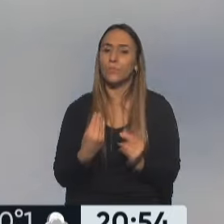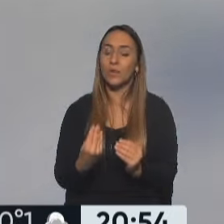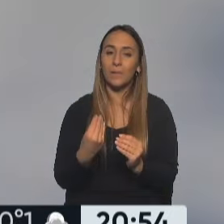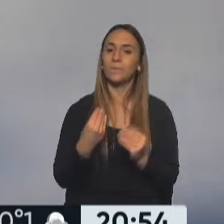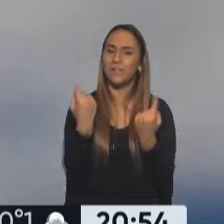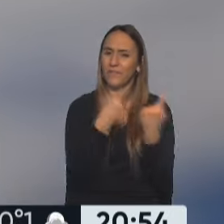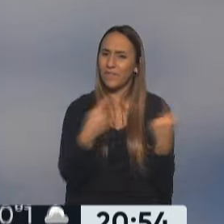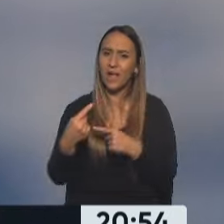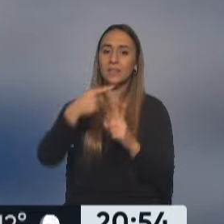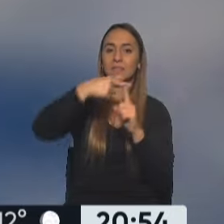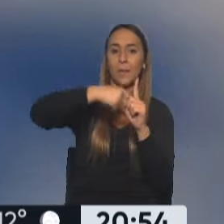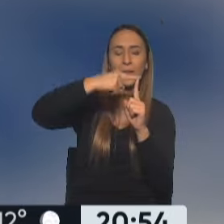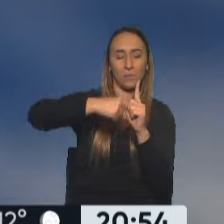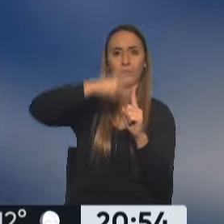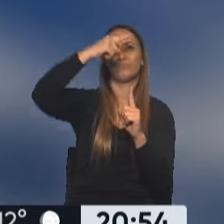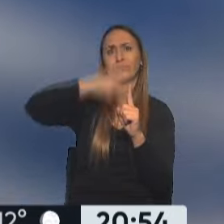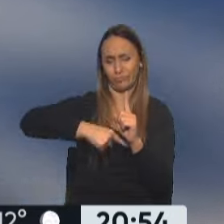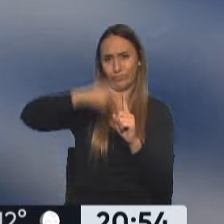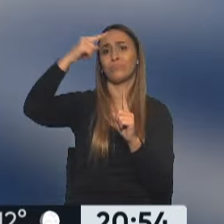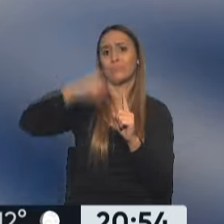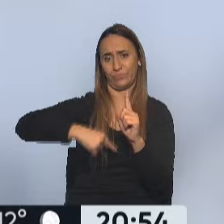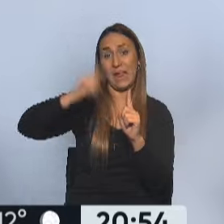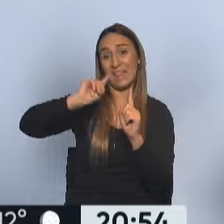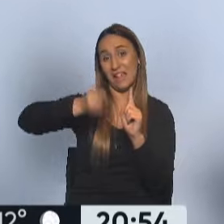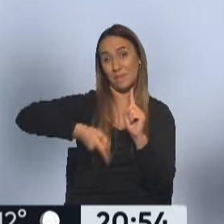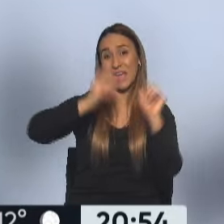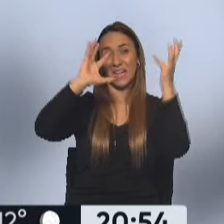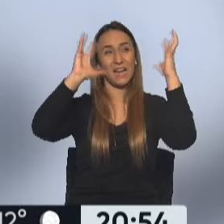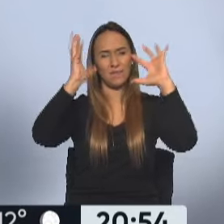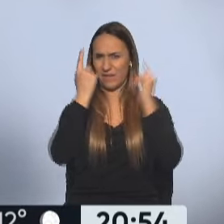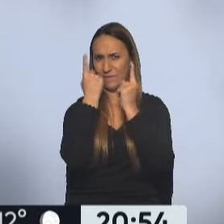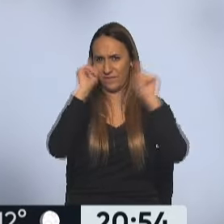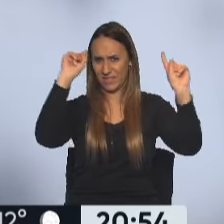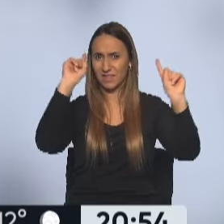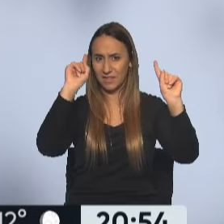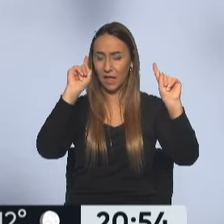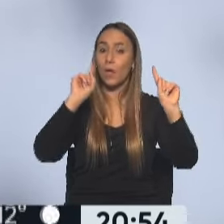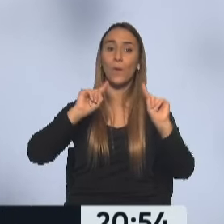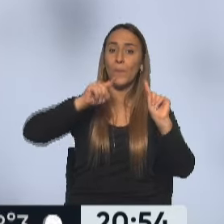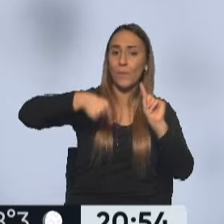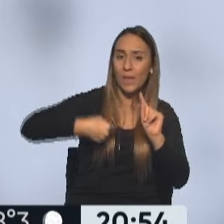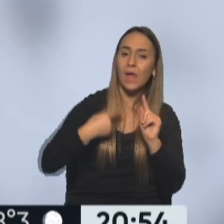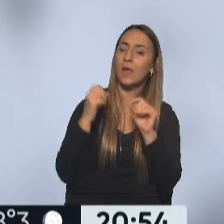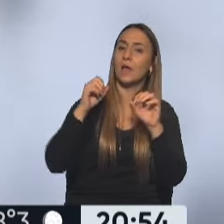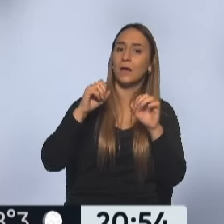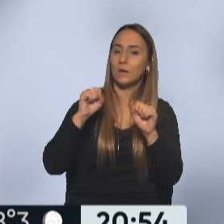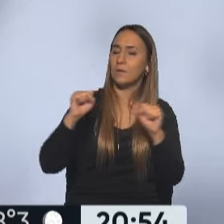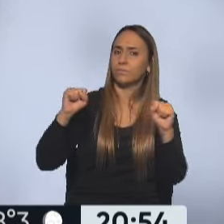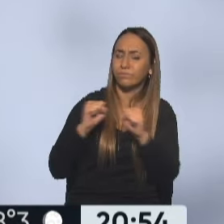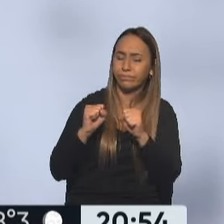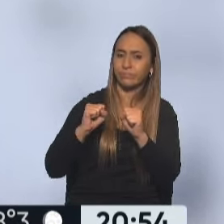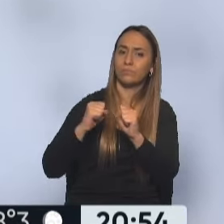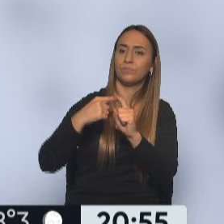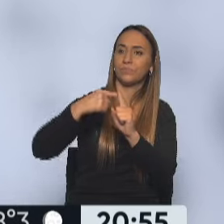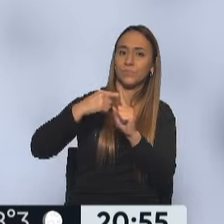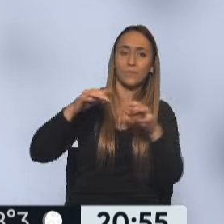temperaturas extremas y condiciones climáticas particulares que favorecen la formación de hielo. En Neuquén, por su parte,